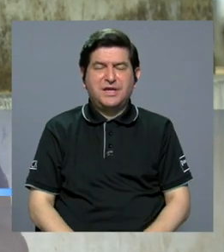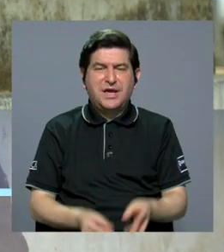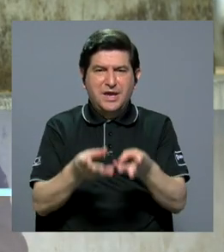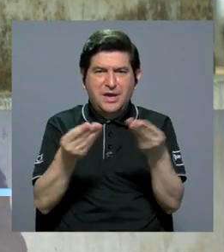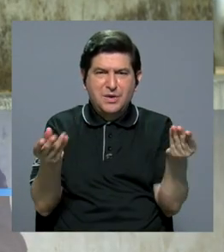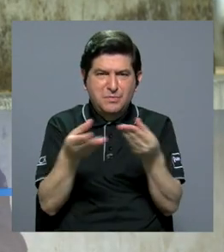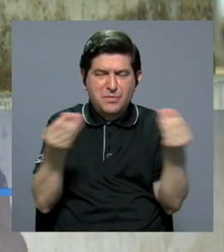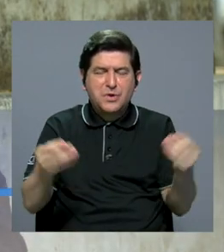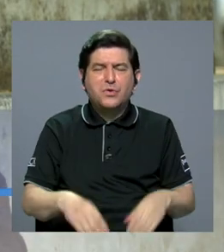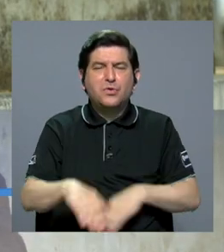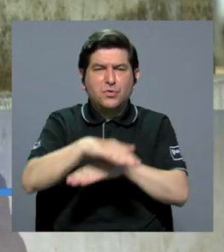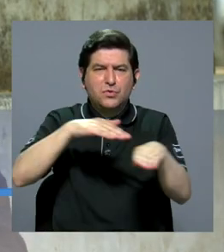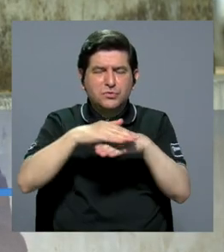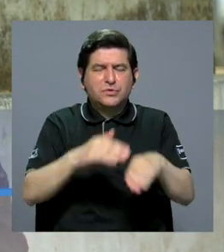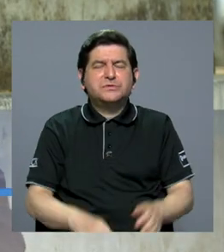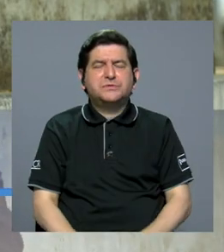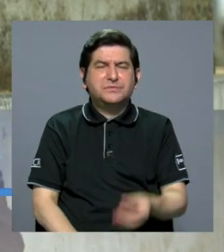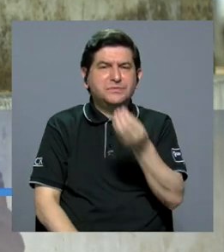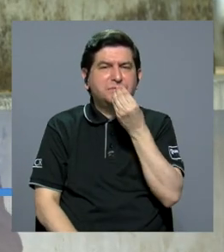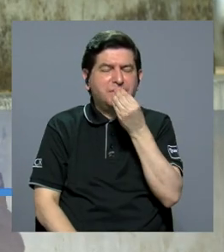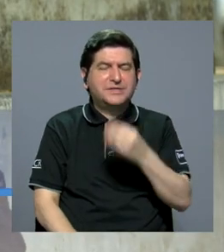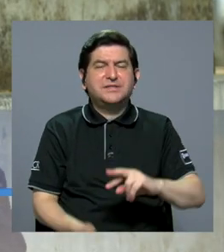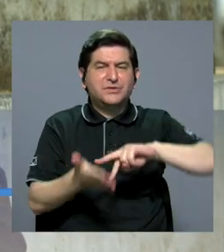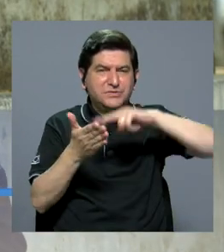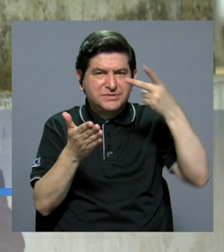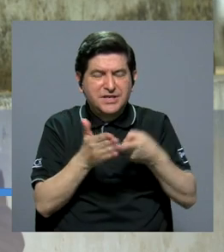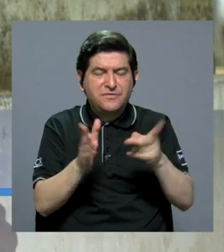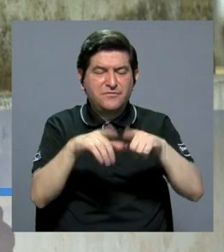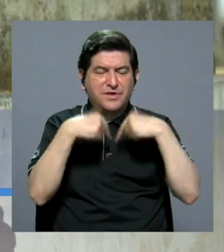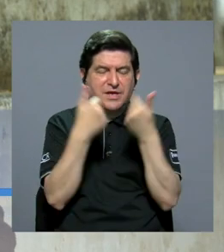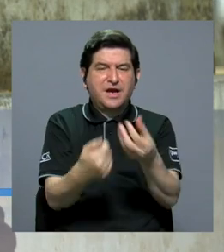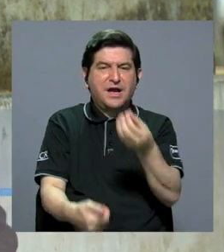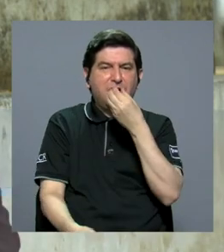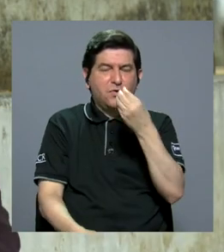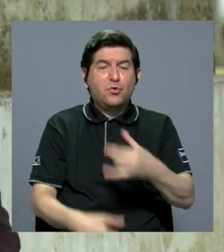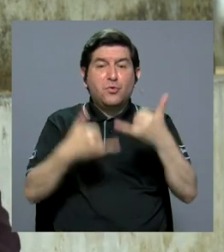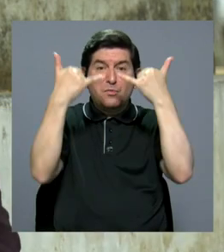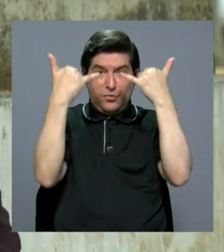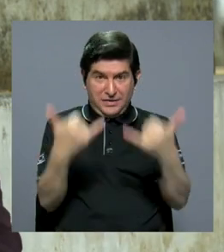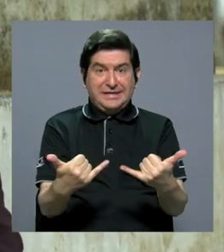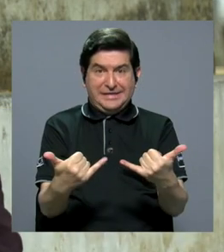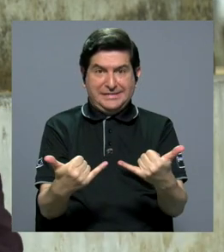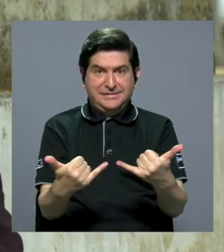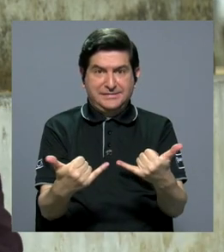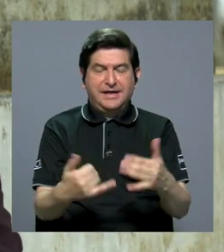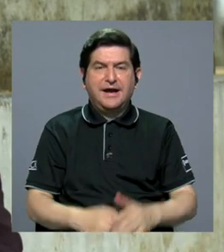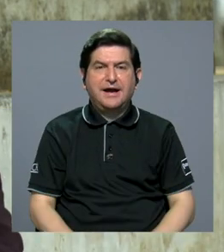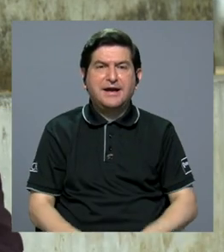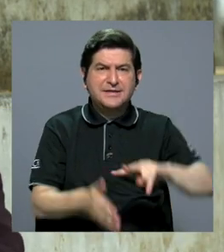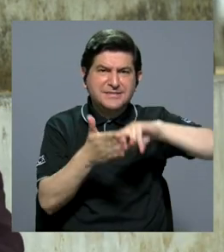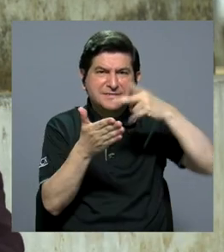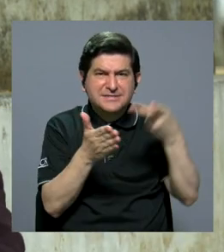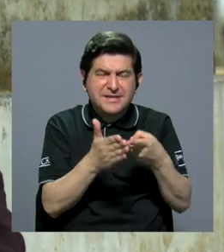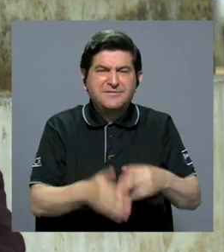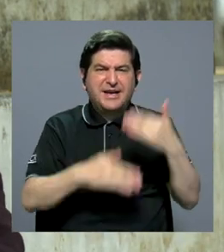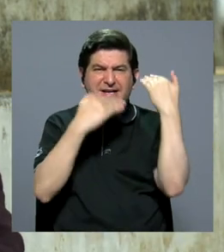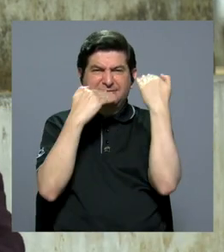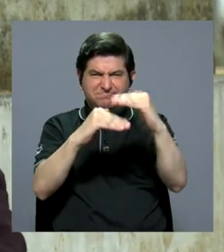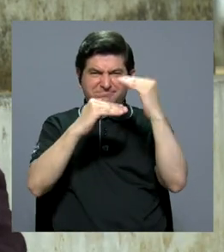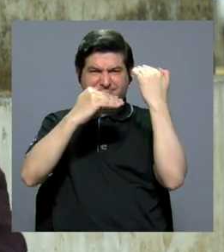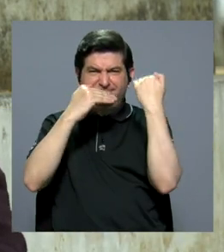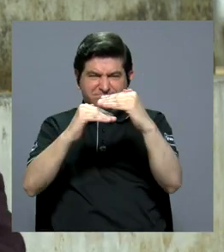la canasta básica tributaria va a representar un grupo de alimentos que ya de por sí implicaban